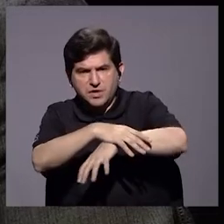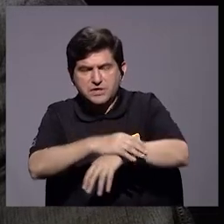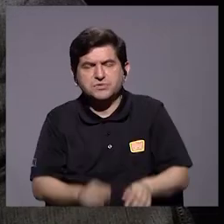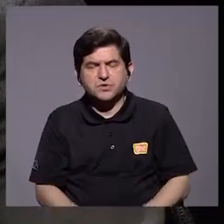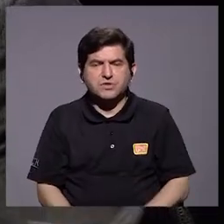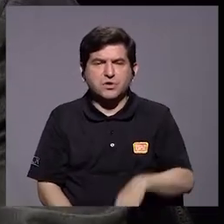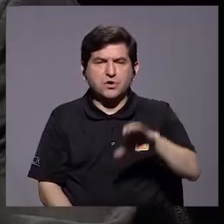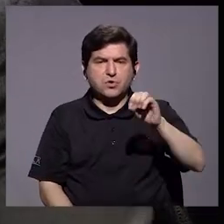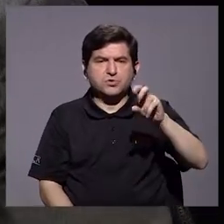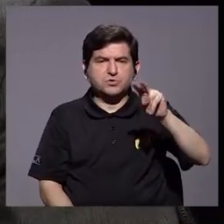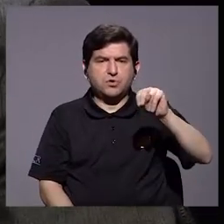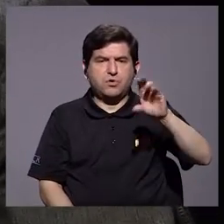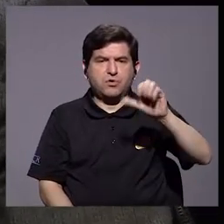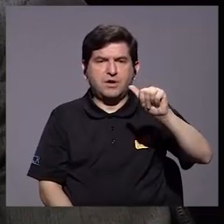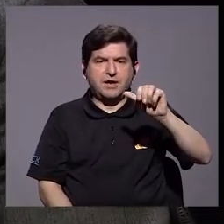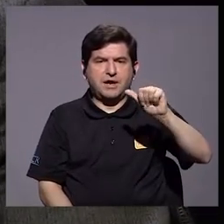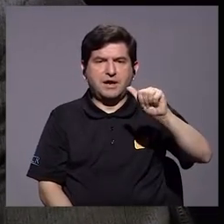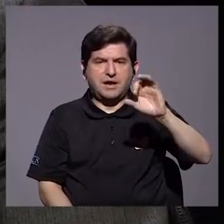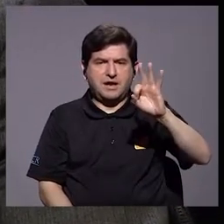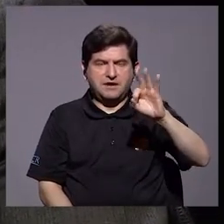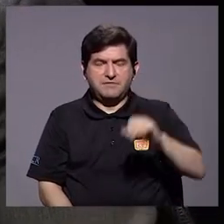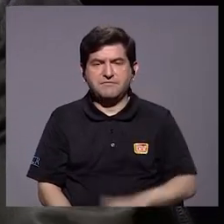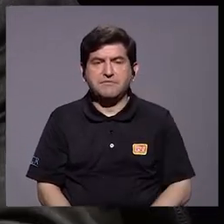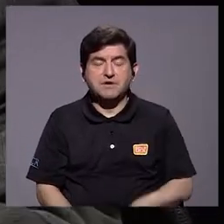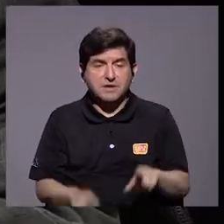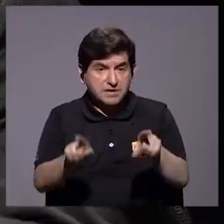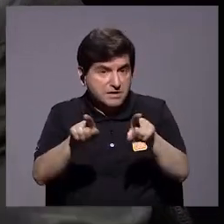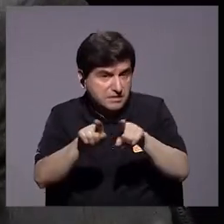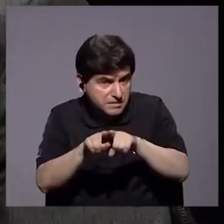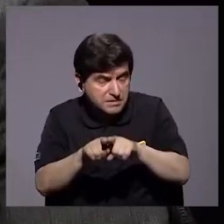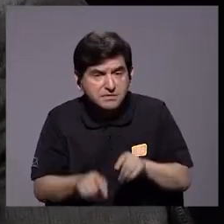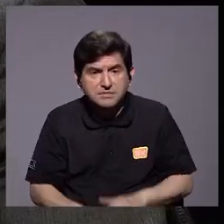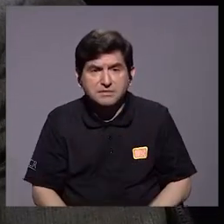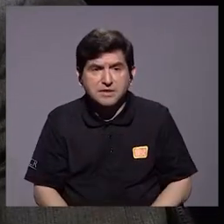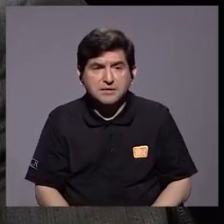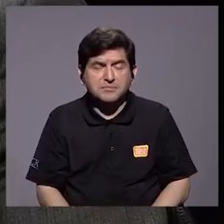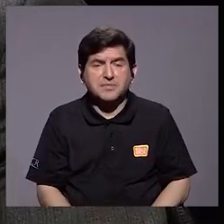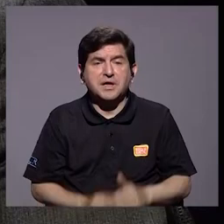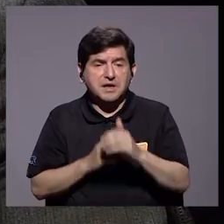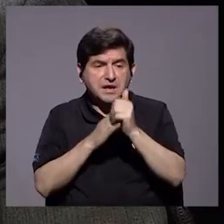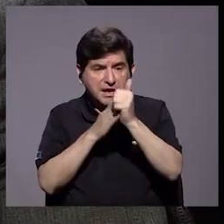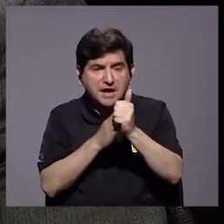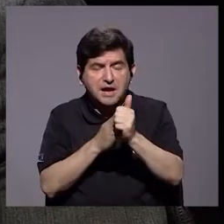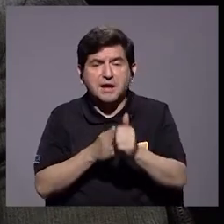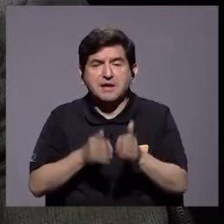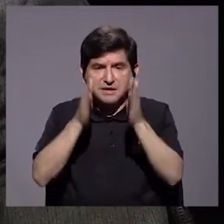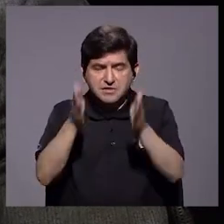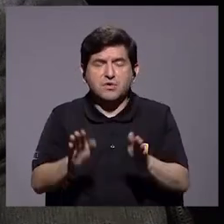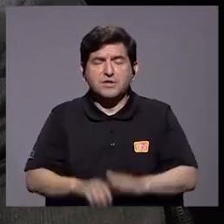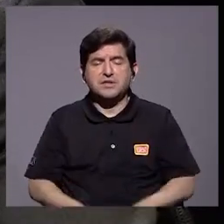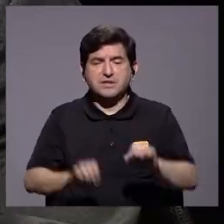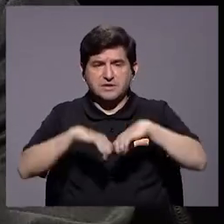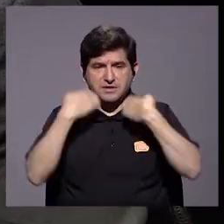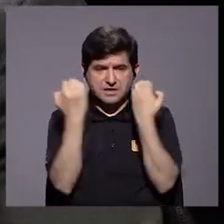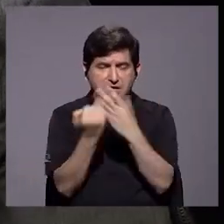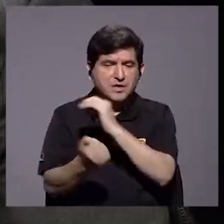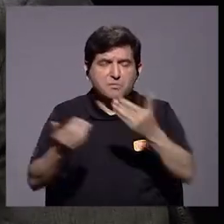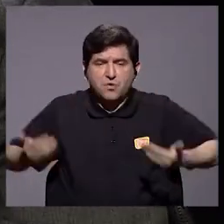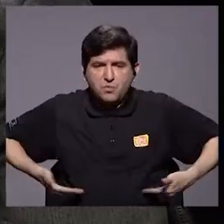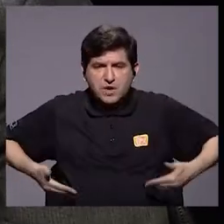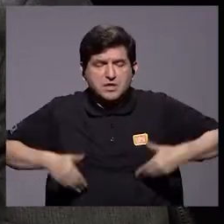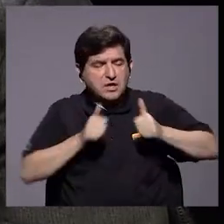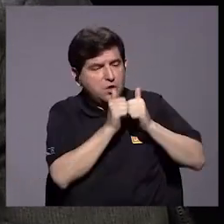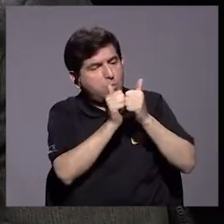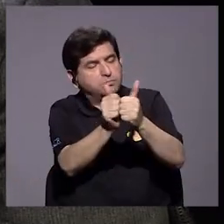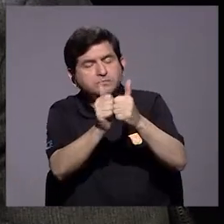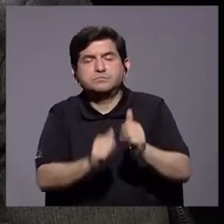de concacaf usted desea seguir y gente ahí acompañando a los clásicos dirigentes del club o al entrenador